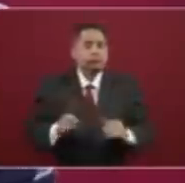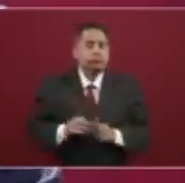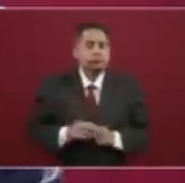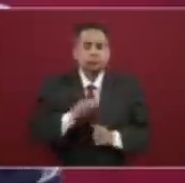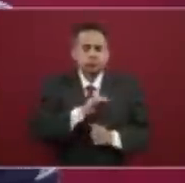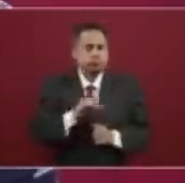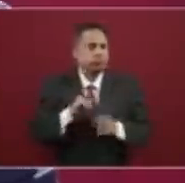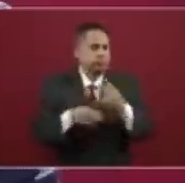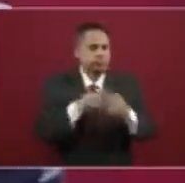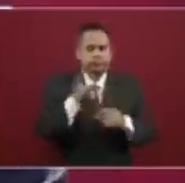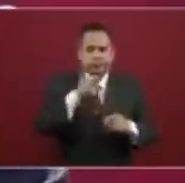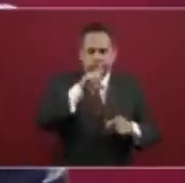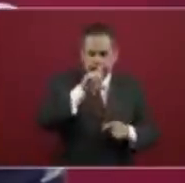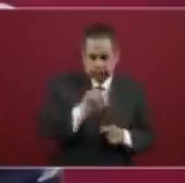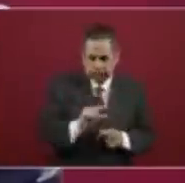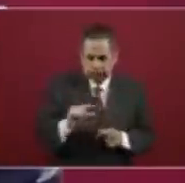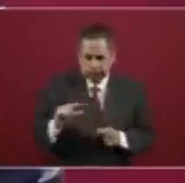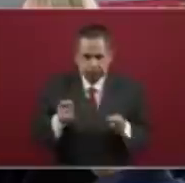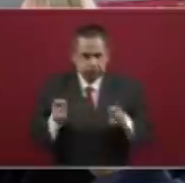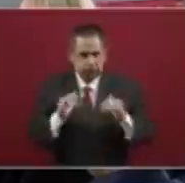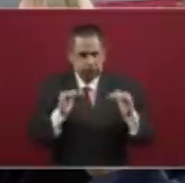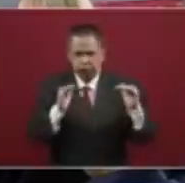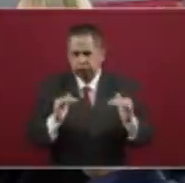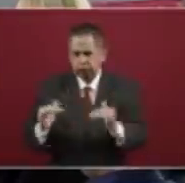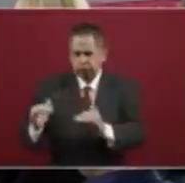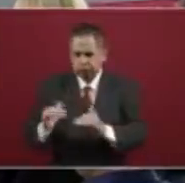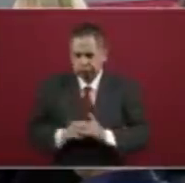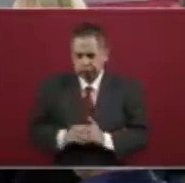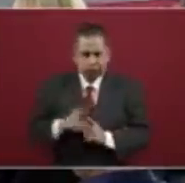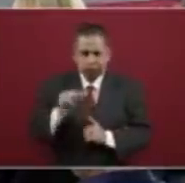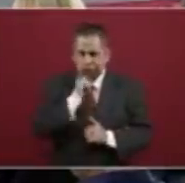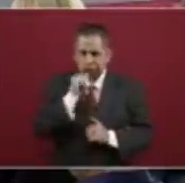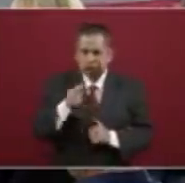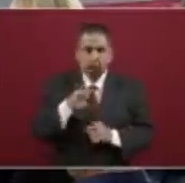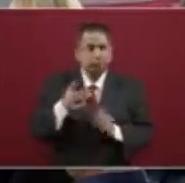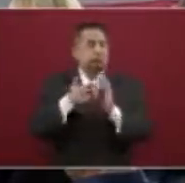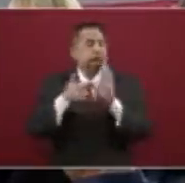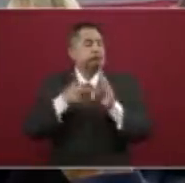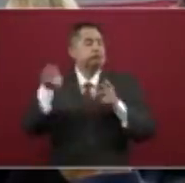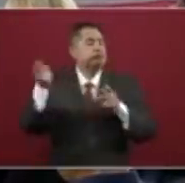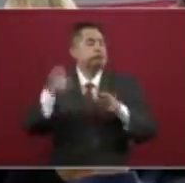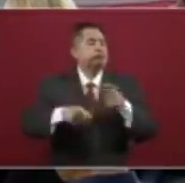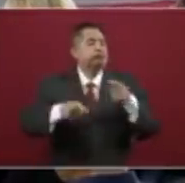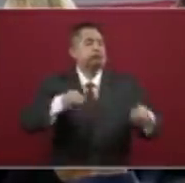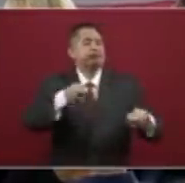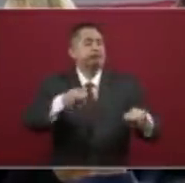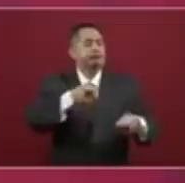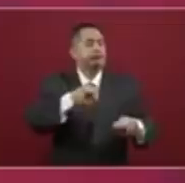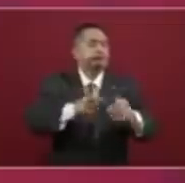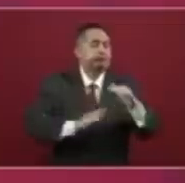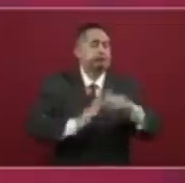haber control de precio, sin necesidad de